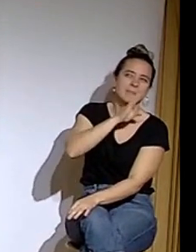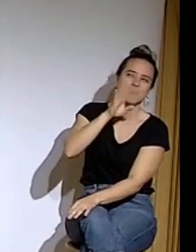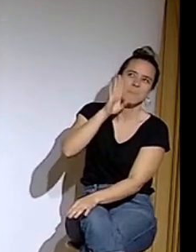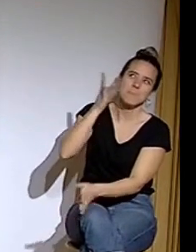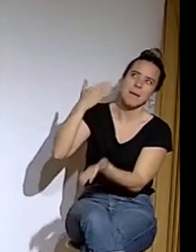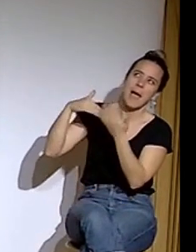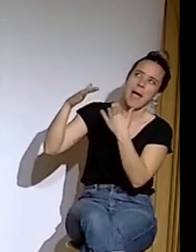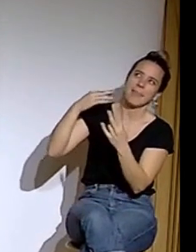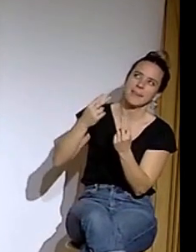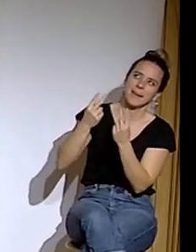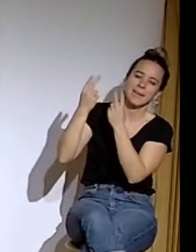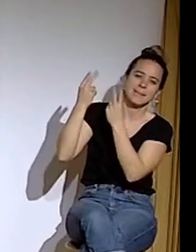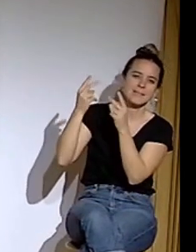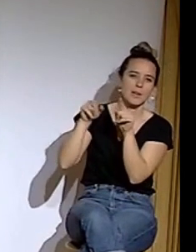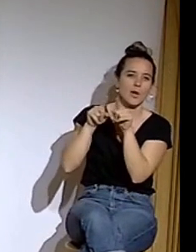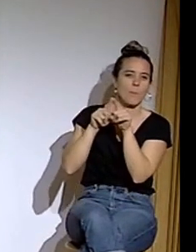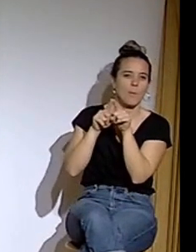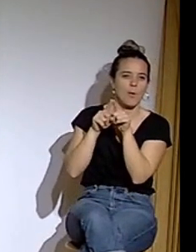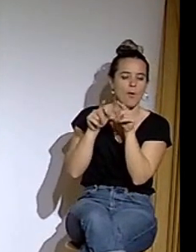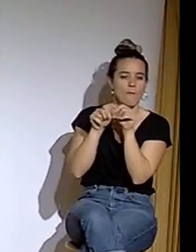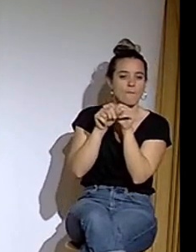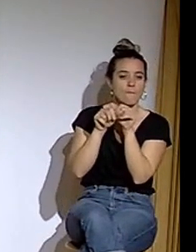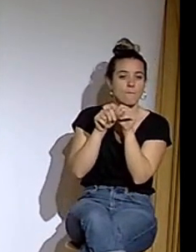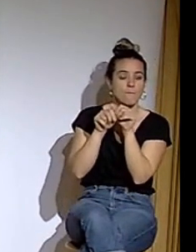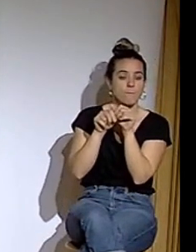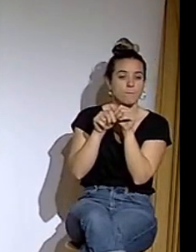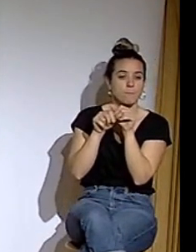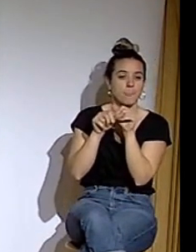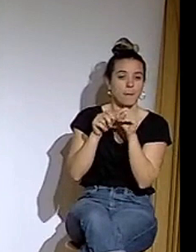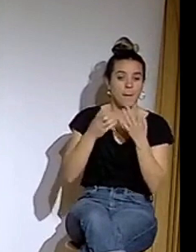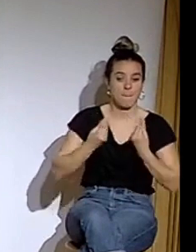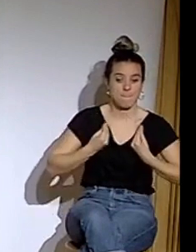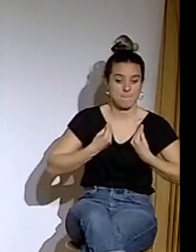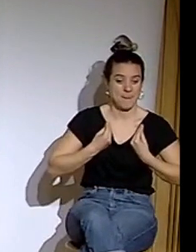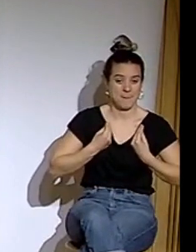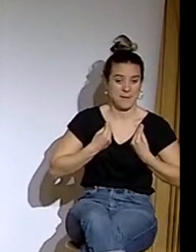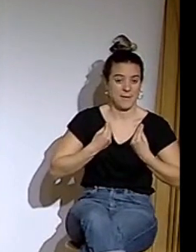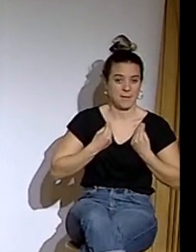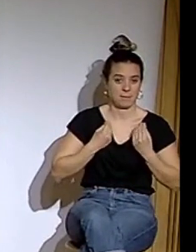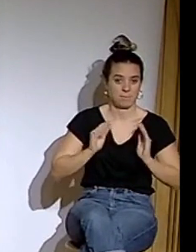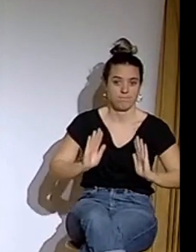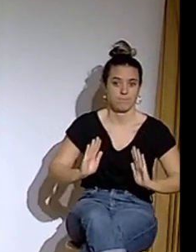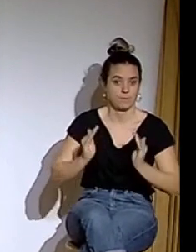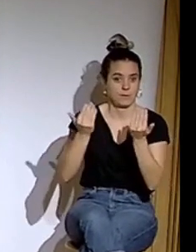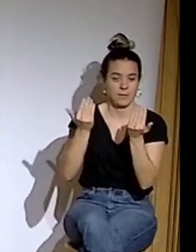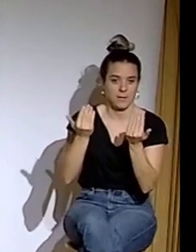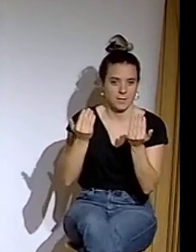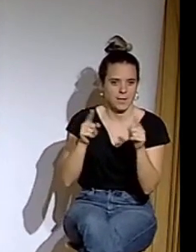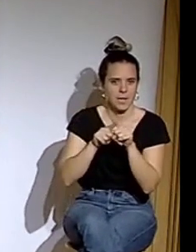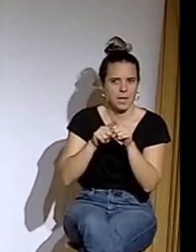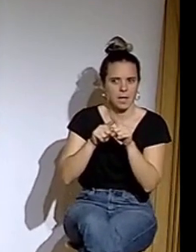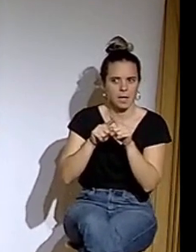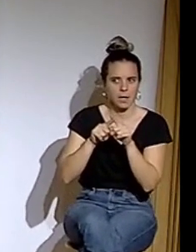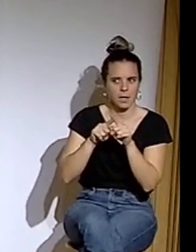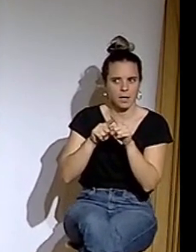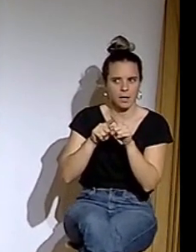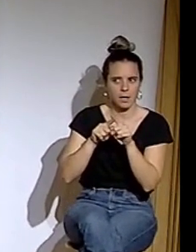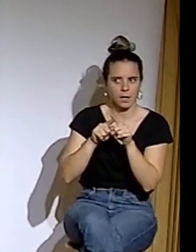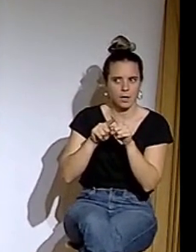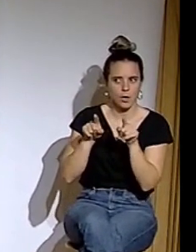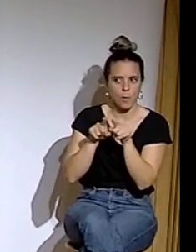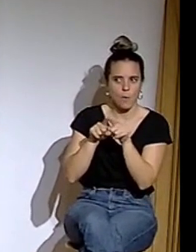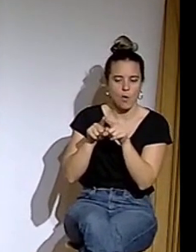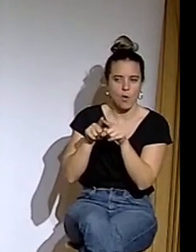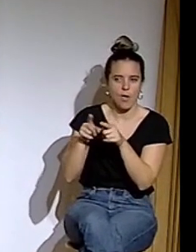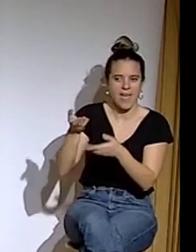de de supervivencia que era muy Cooperativa y que estaban muy apoyadas en el apoyo